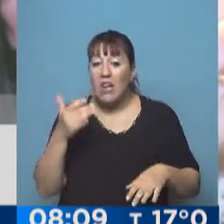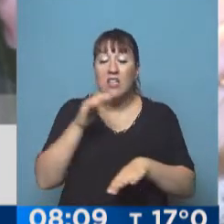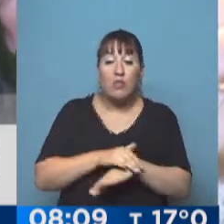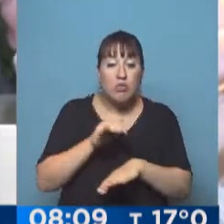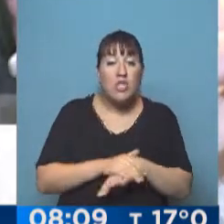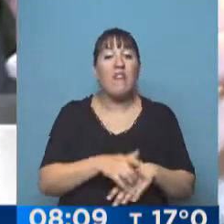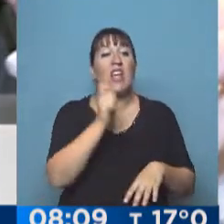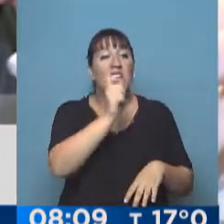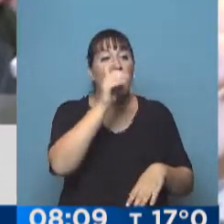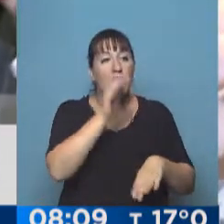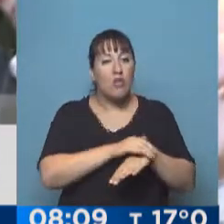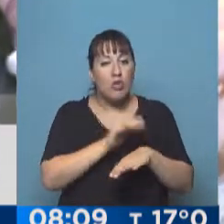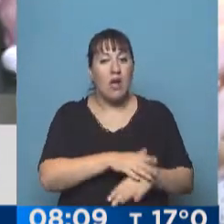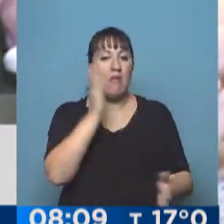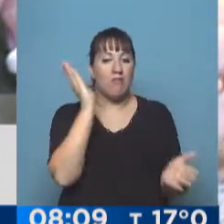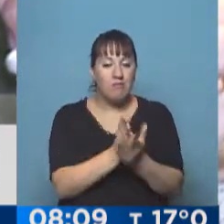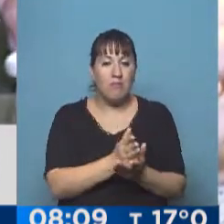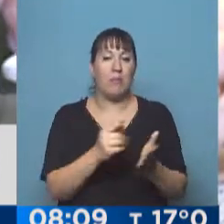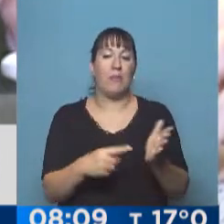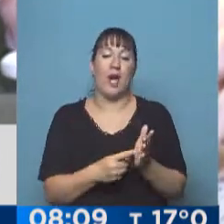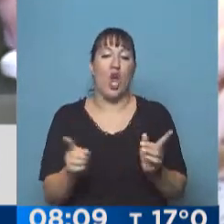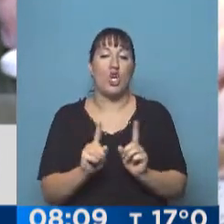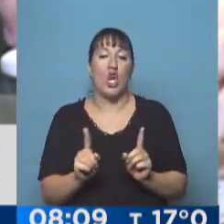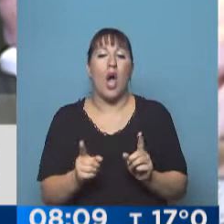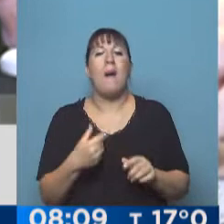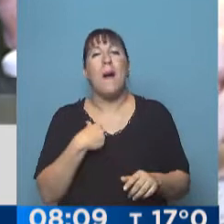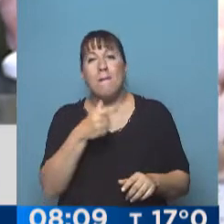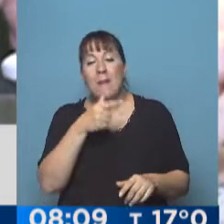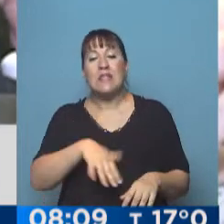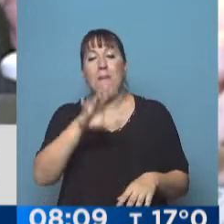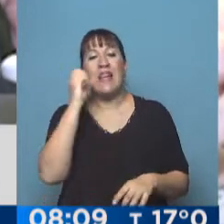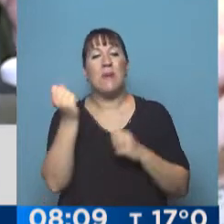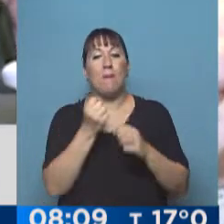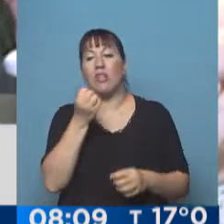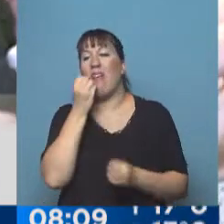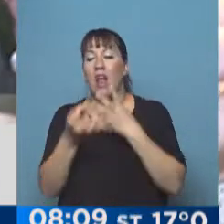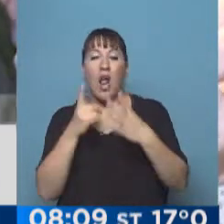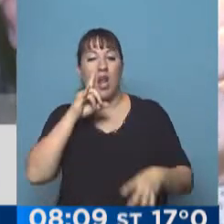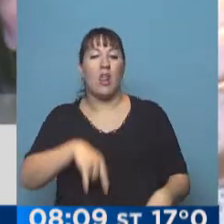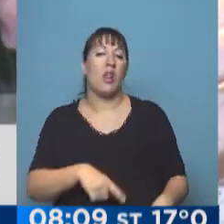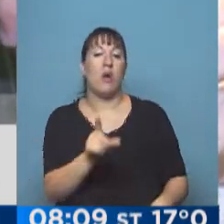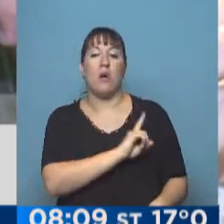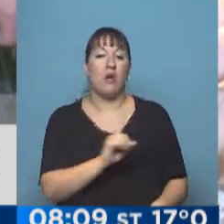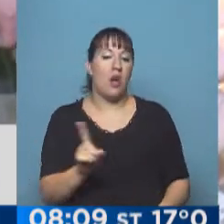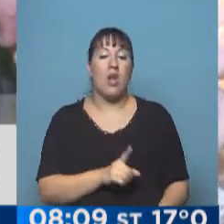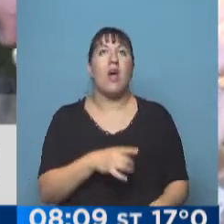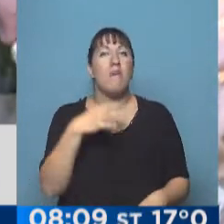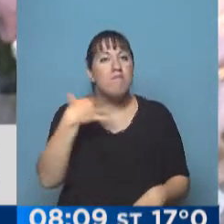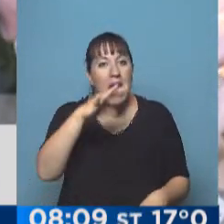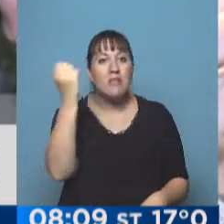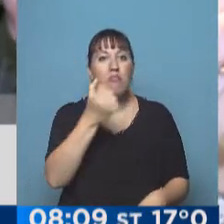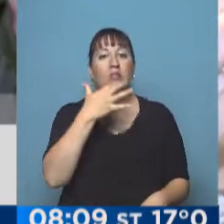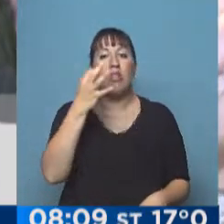que los responsables paguen por ello pero no me parece que más importante que las declaraciones rimbombantes están las decisiones